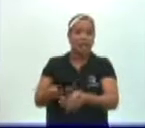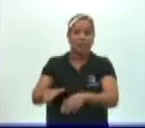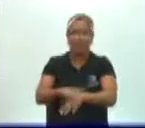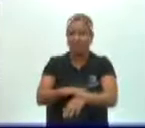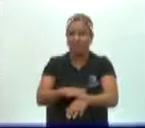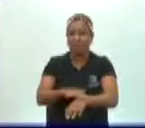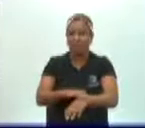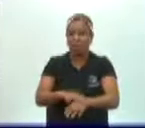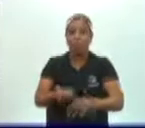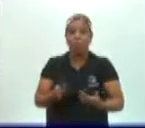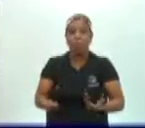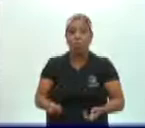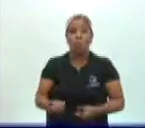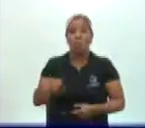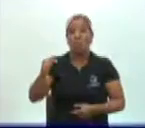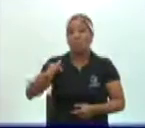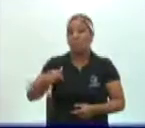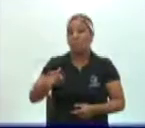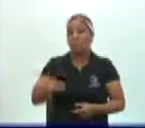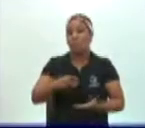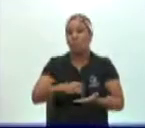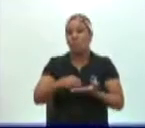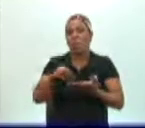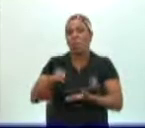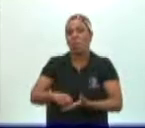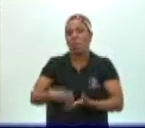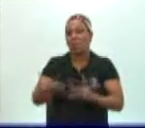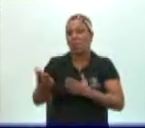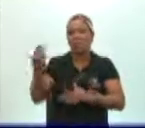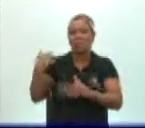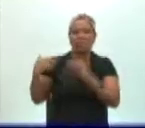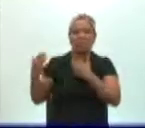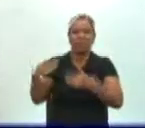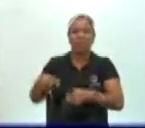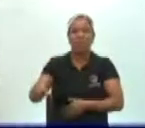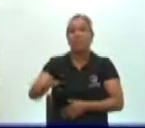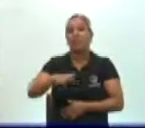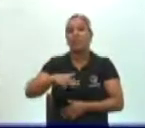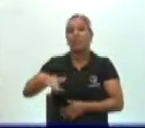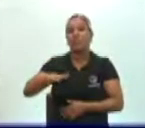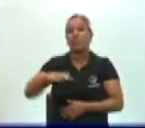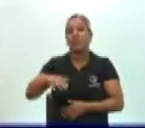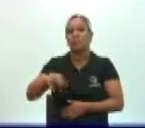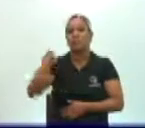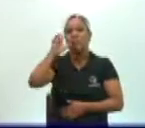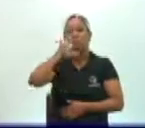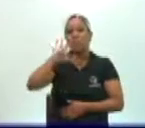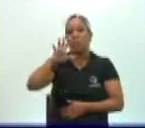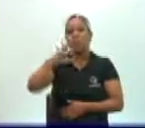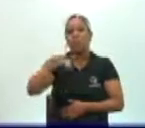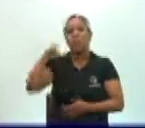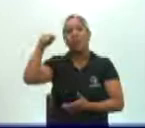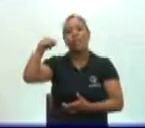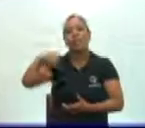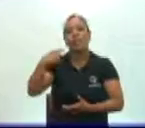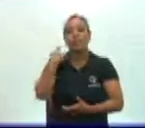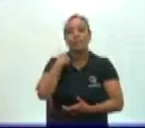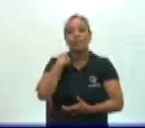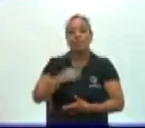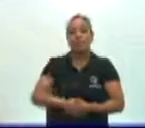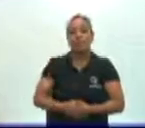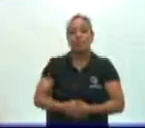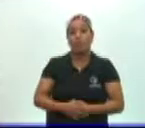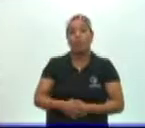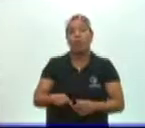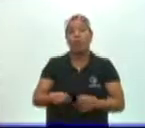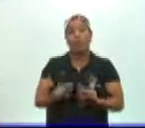de manera desfavorable en la sociedad europea de entonces. Por eso la mayoría de los